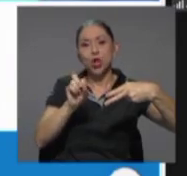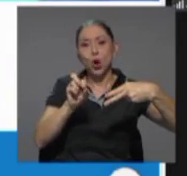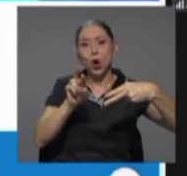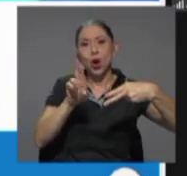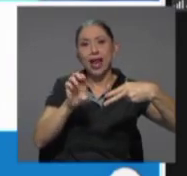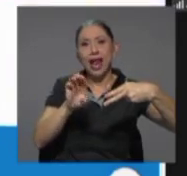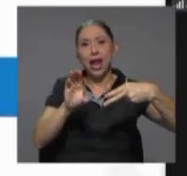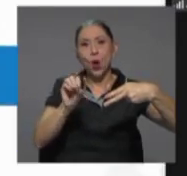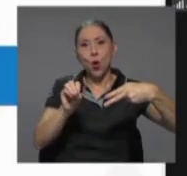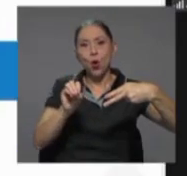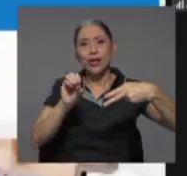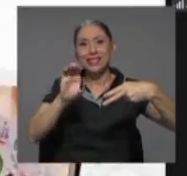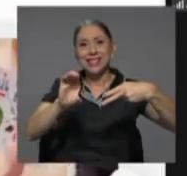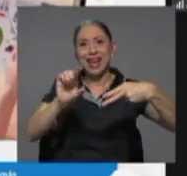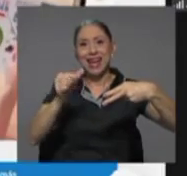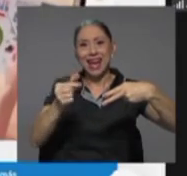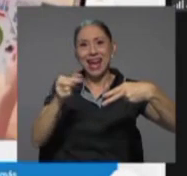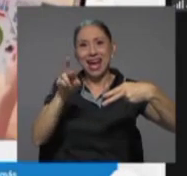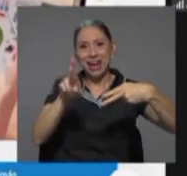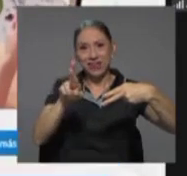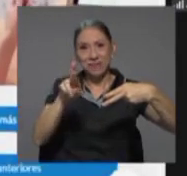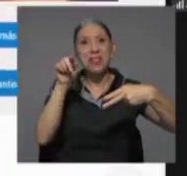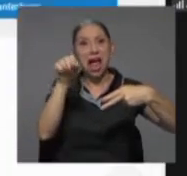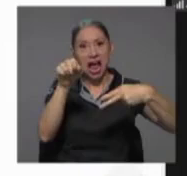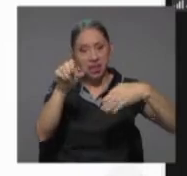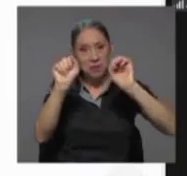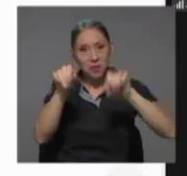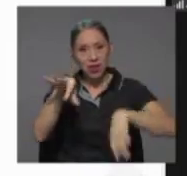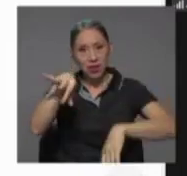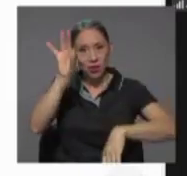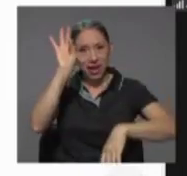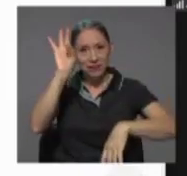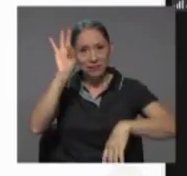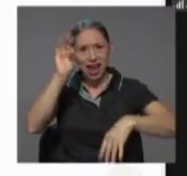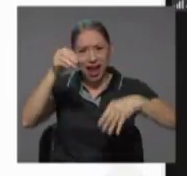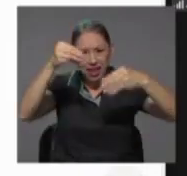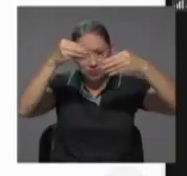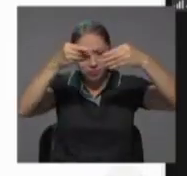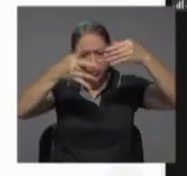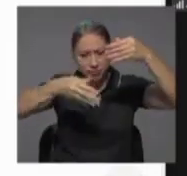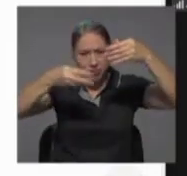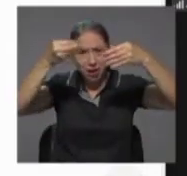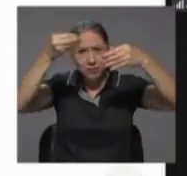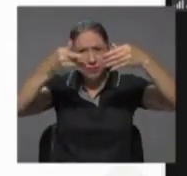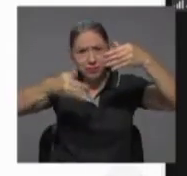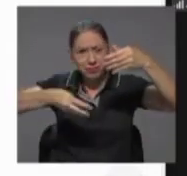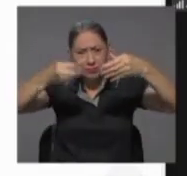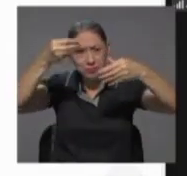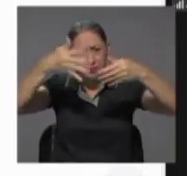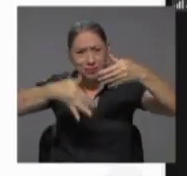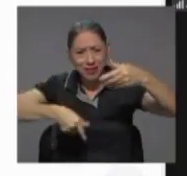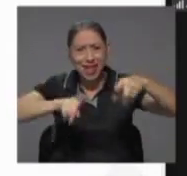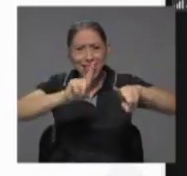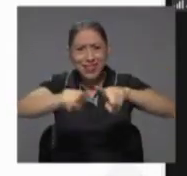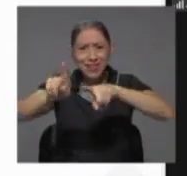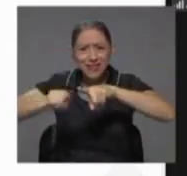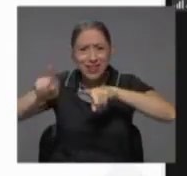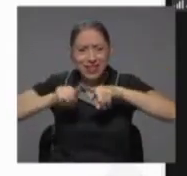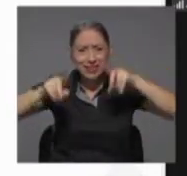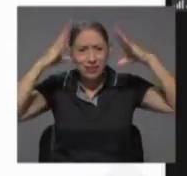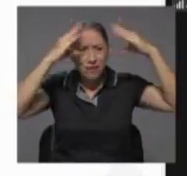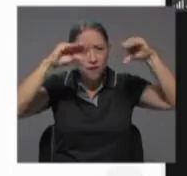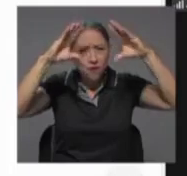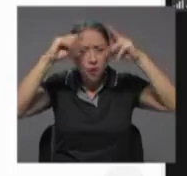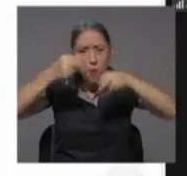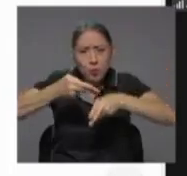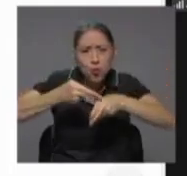encontrar, y aquí es donde publicamos todos estos análisis que son cortos, sucintos, que